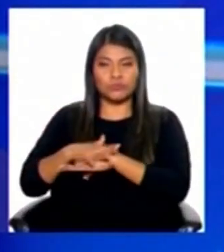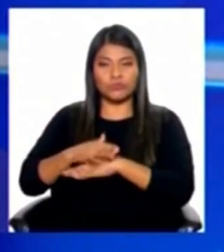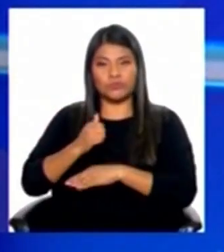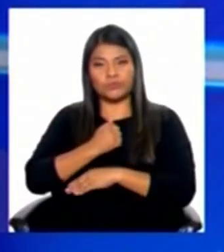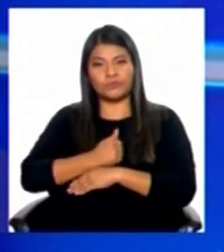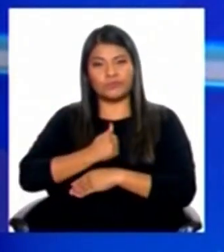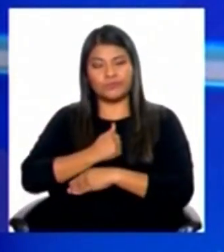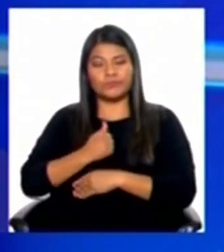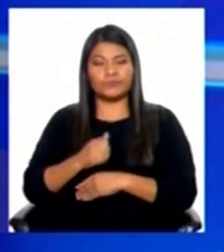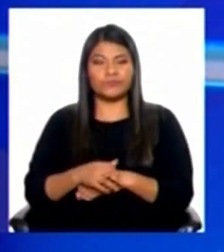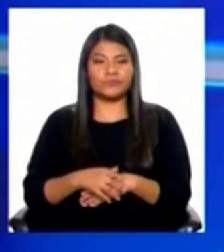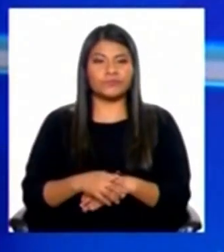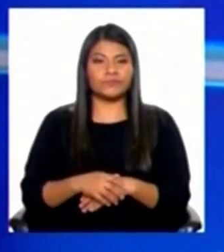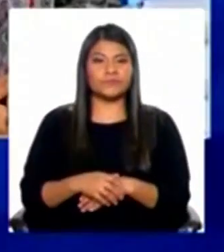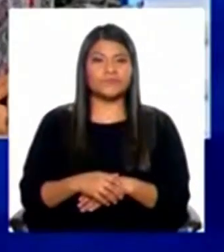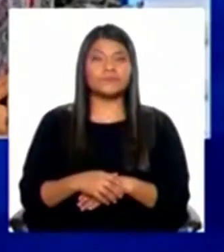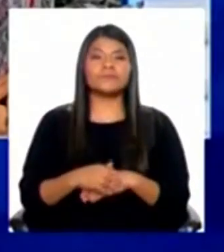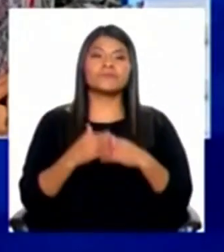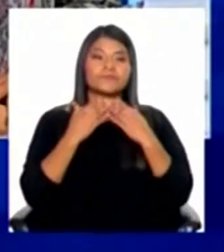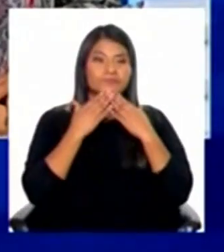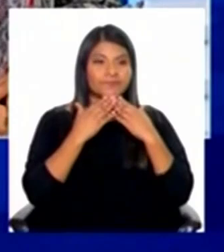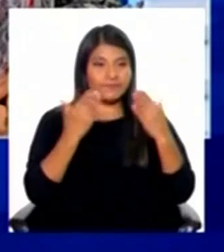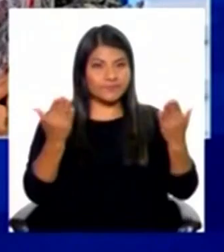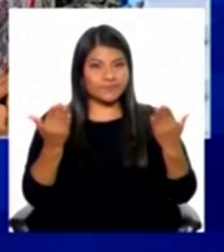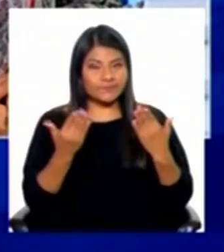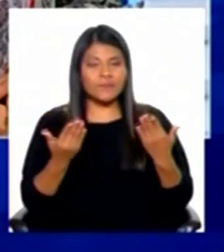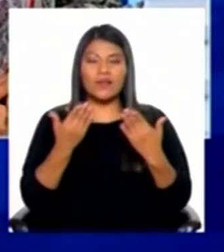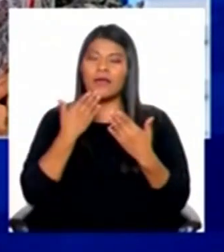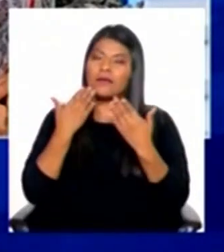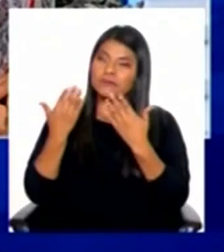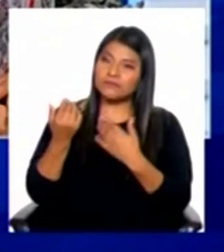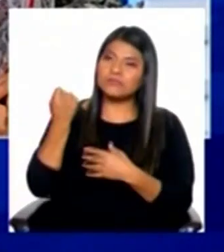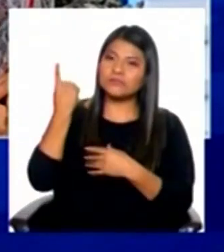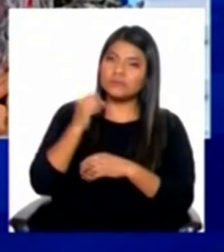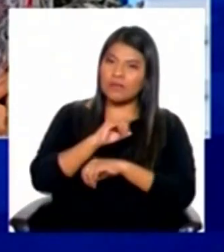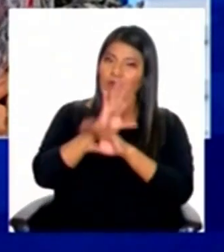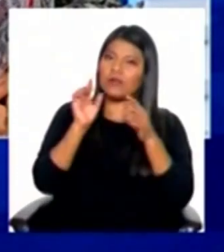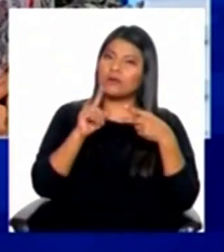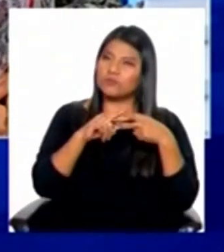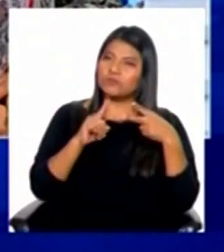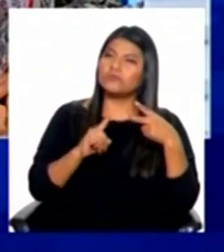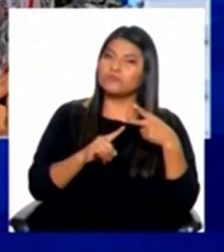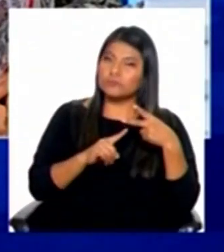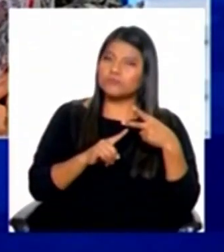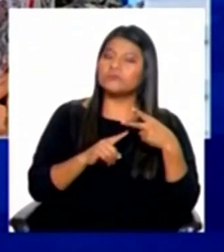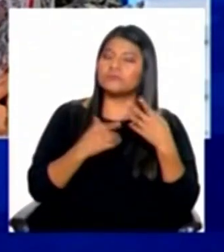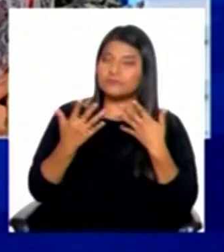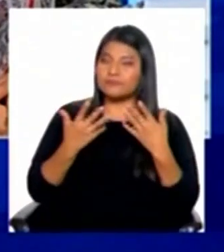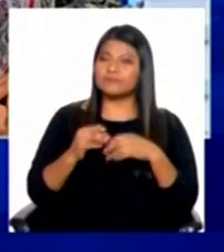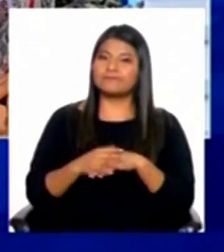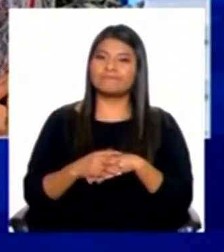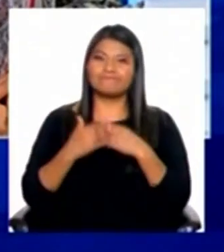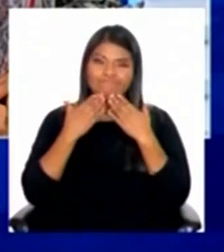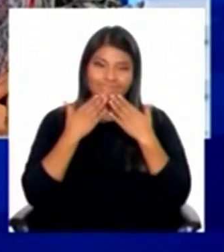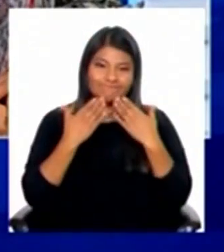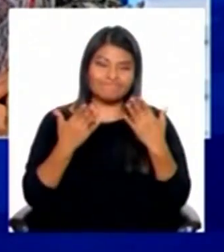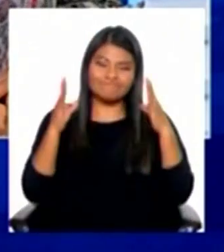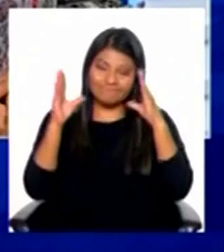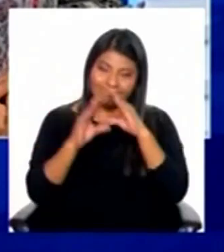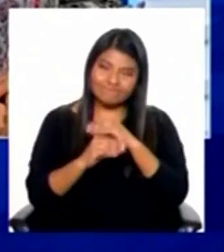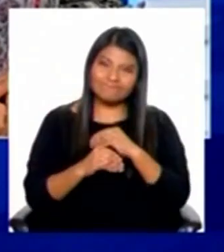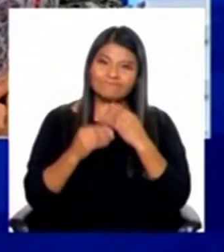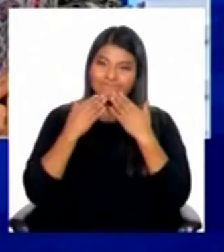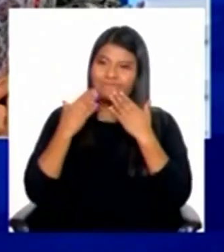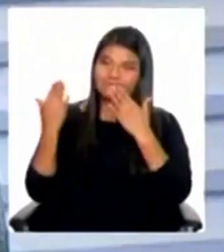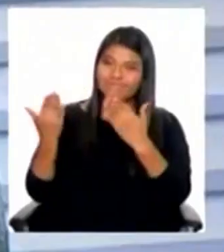criminalidad. Muchas gracias por haber estado con nosotros, Andy, y por haber esclarecido estos dos casos para nosotros y para el público de Diálogo Abierto. Muchas gracias, muy buenas noches.